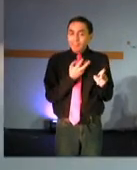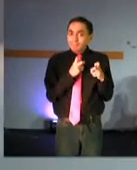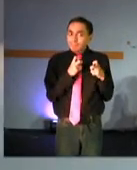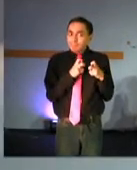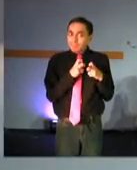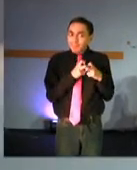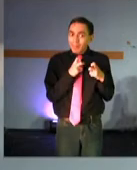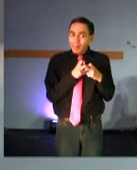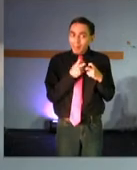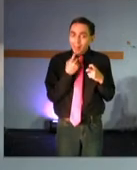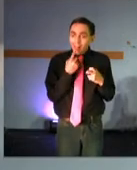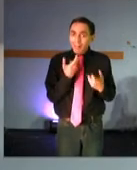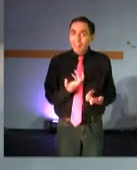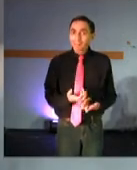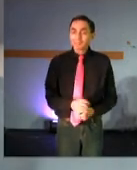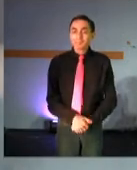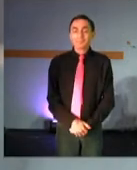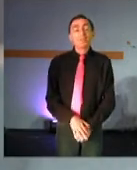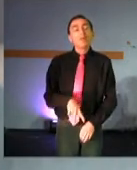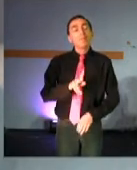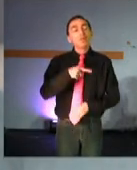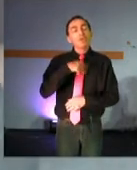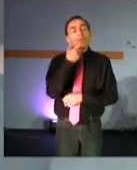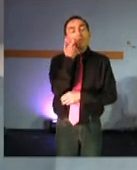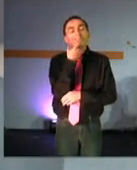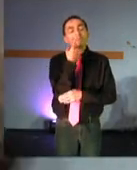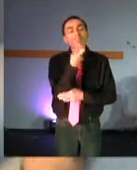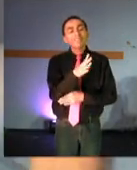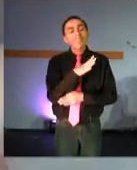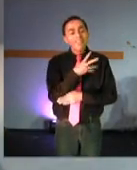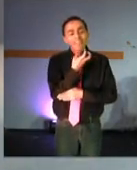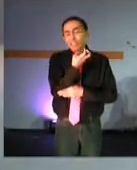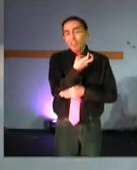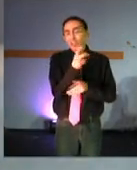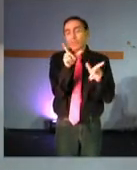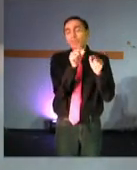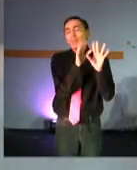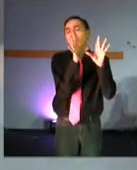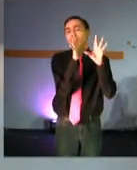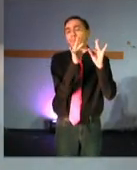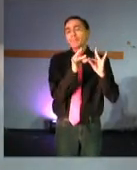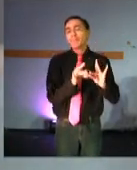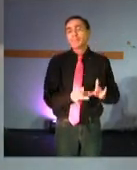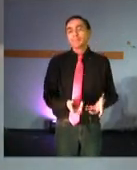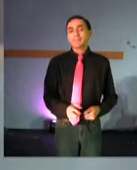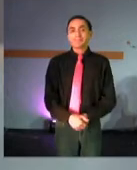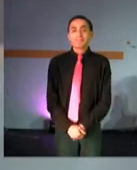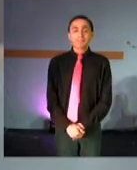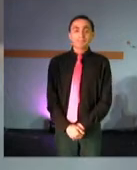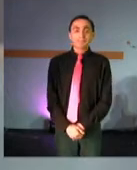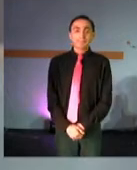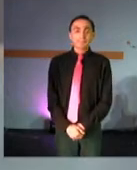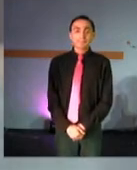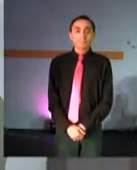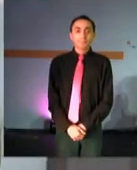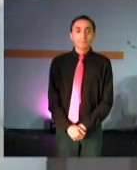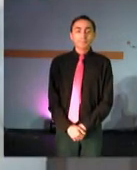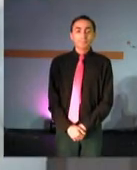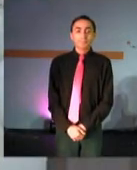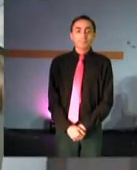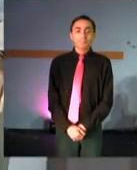pero quería pues nada más hacerles esta introducción y sobre todo resaltar este hecho. Estamos ante